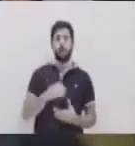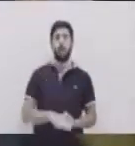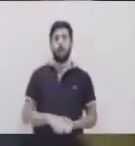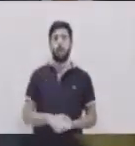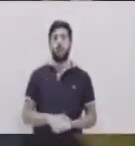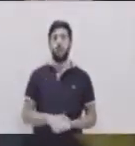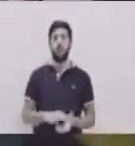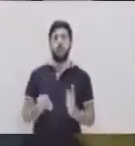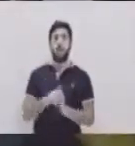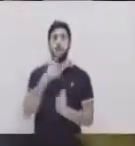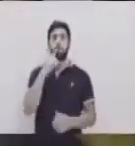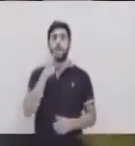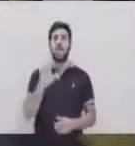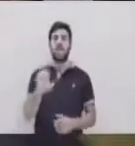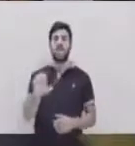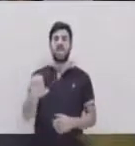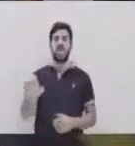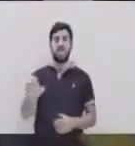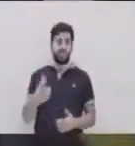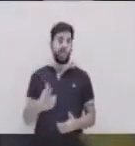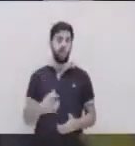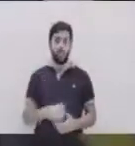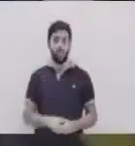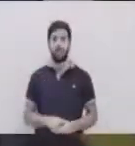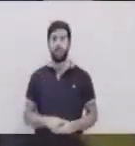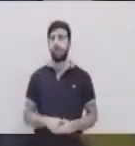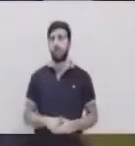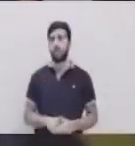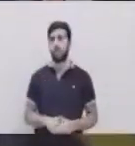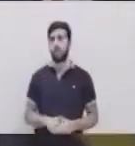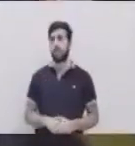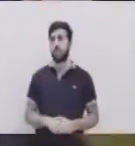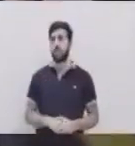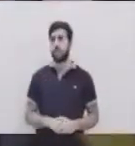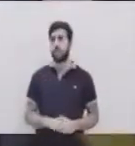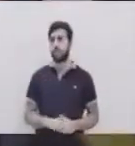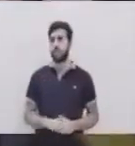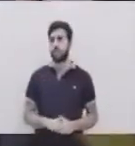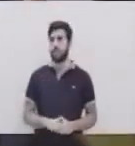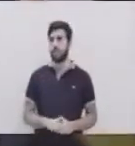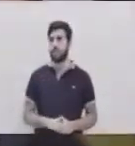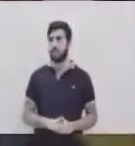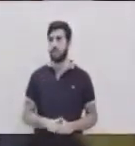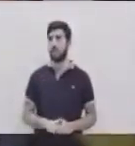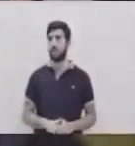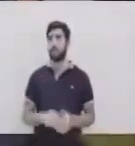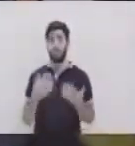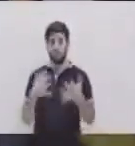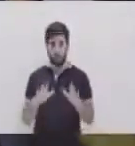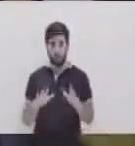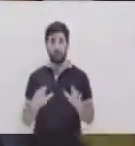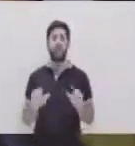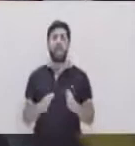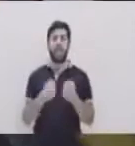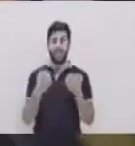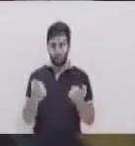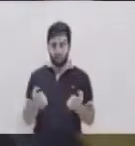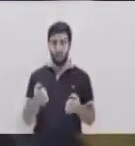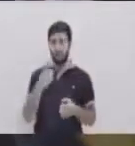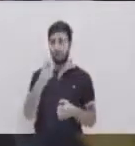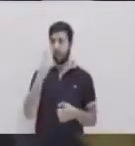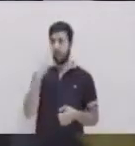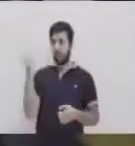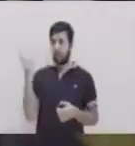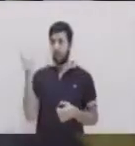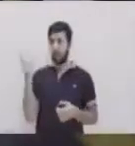Cuando hacen así, en música es silencio. Silencio. Muy bien. Entonces, dijimos que este resonador se